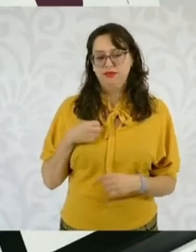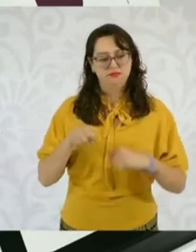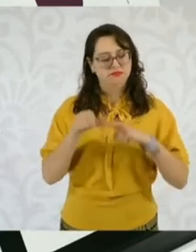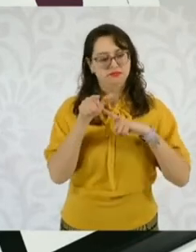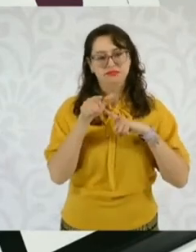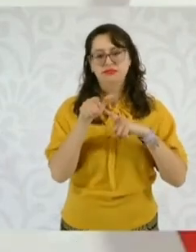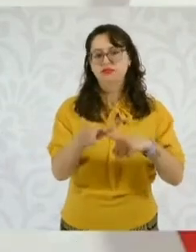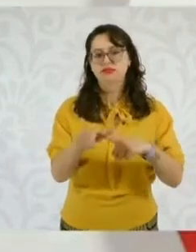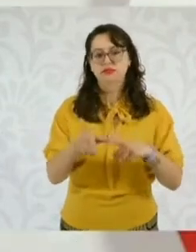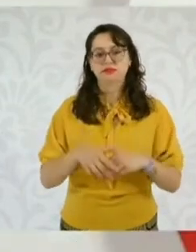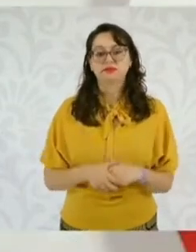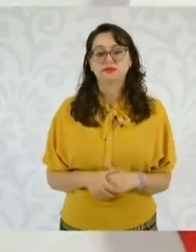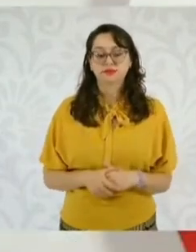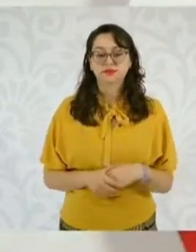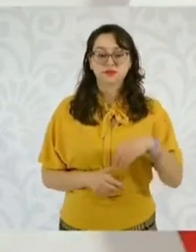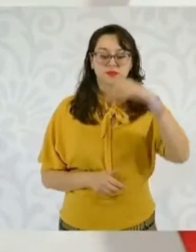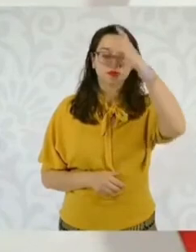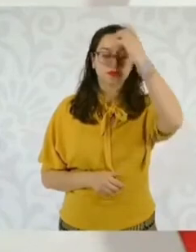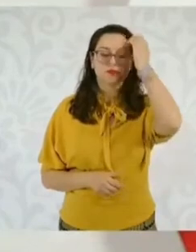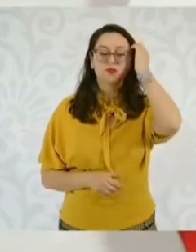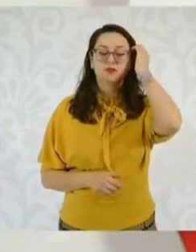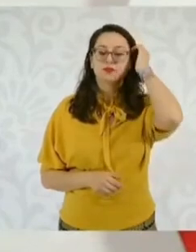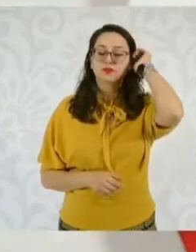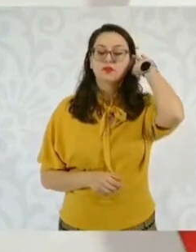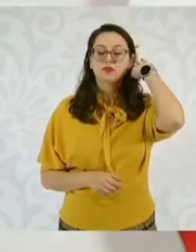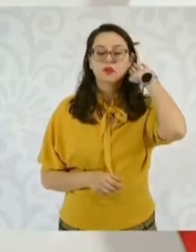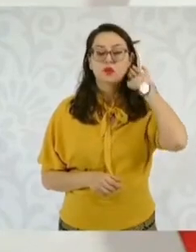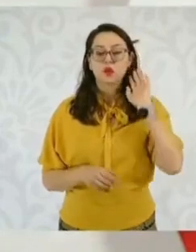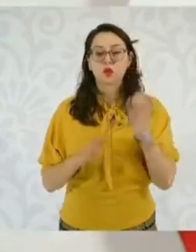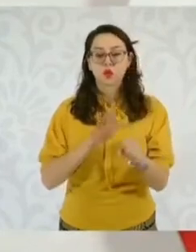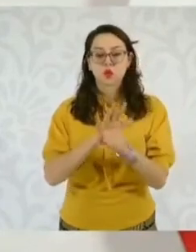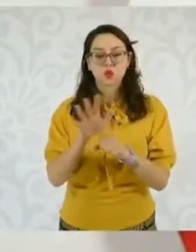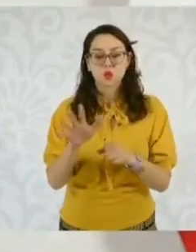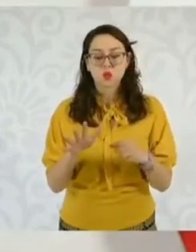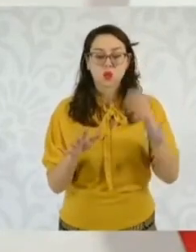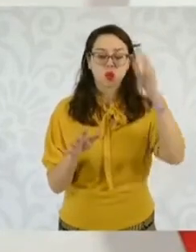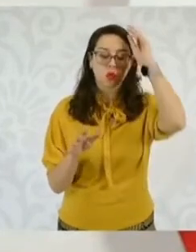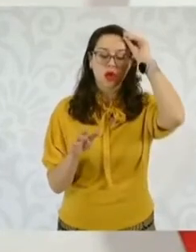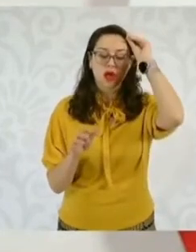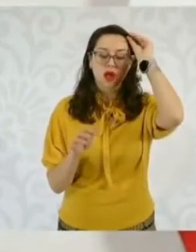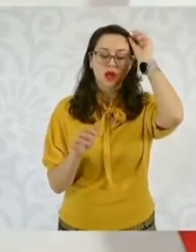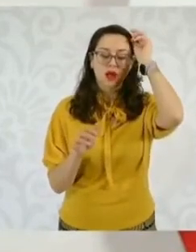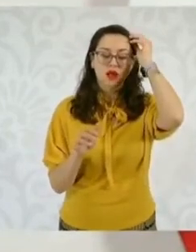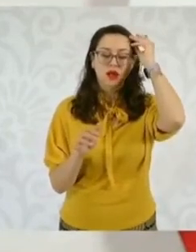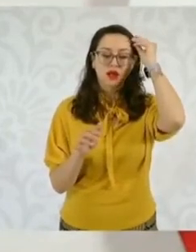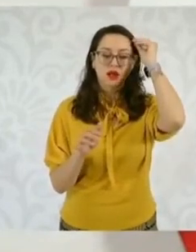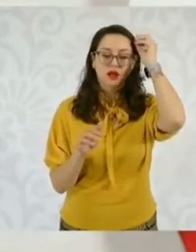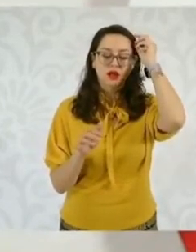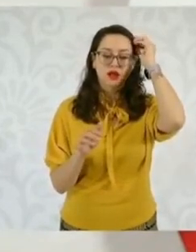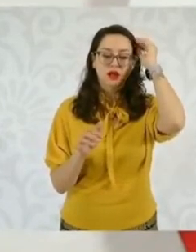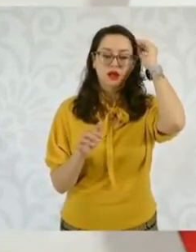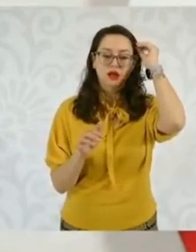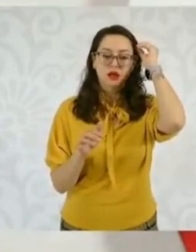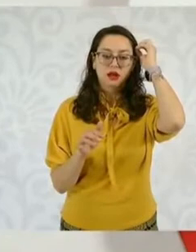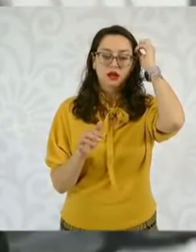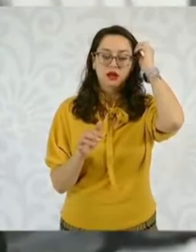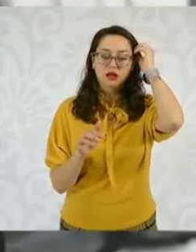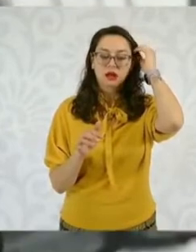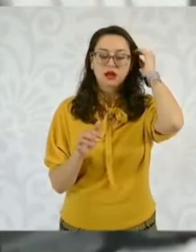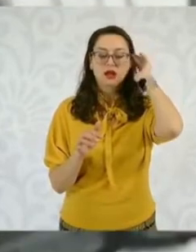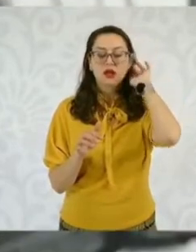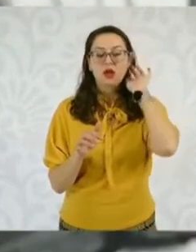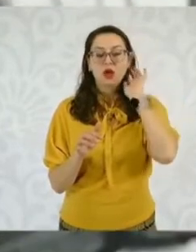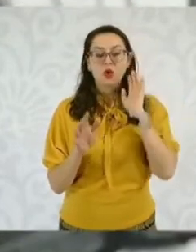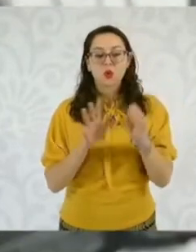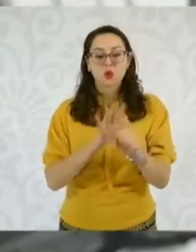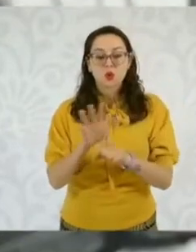de los ciudadanos. ¿Qué es lo que cambia? Lo que cambia, al igual que en el caso de acceso a la